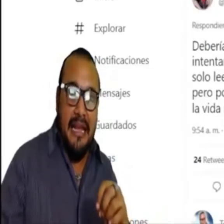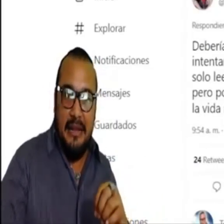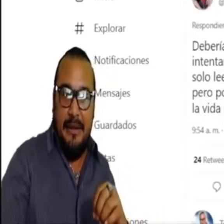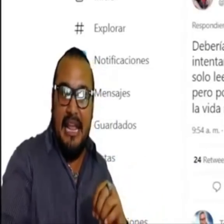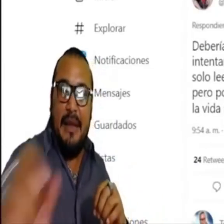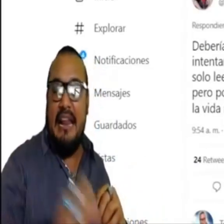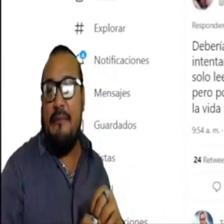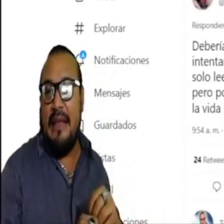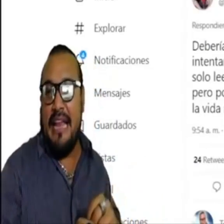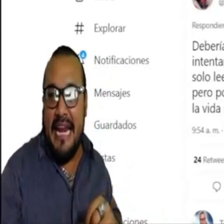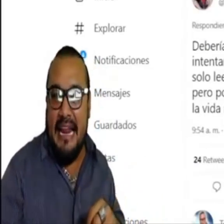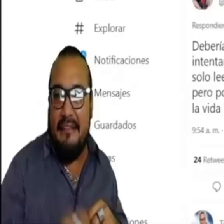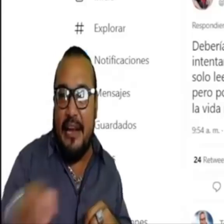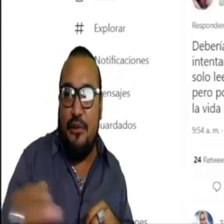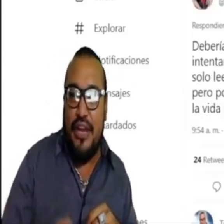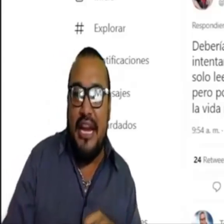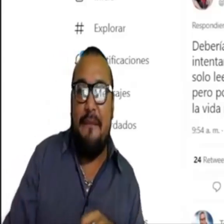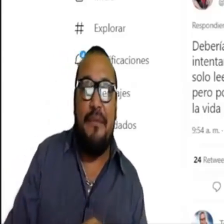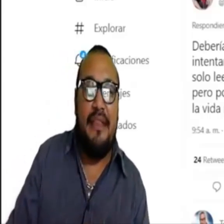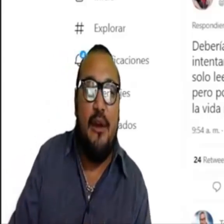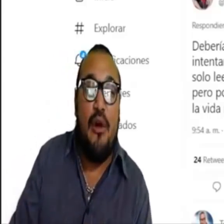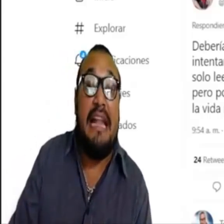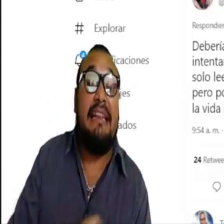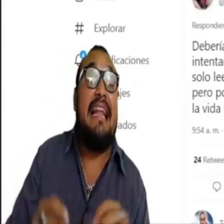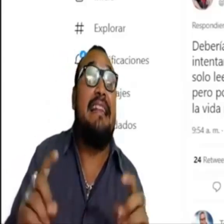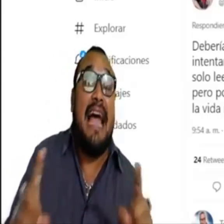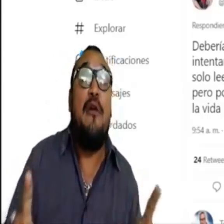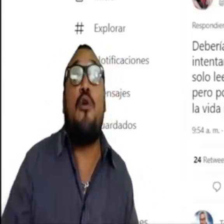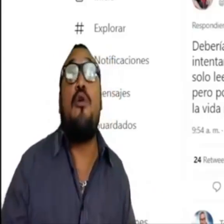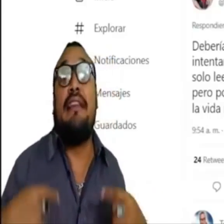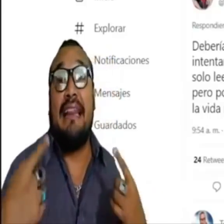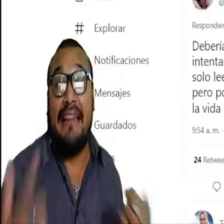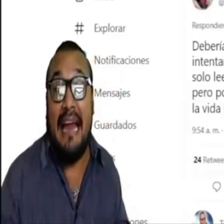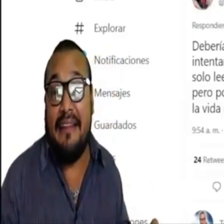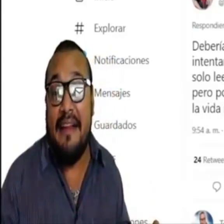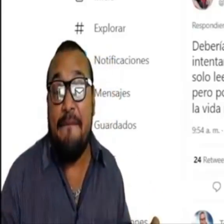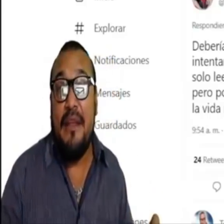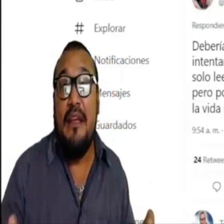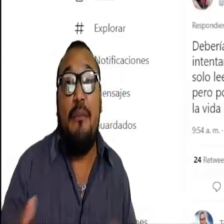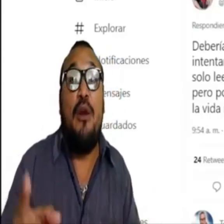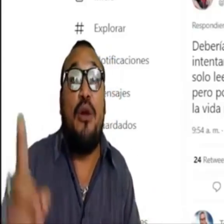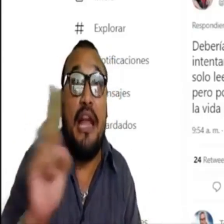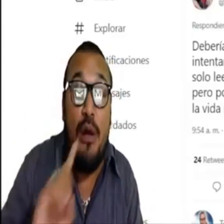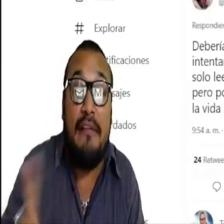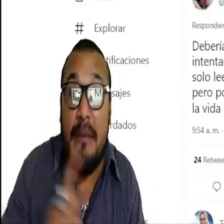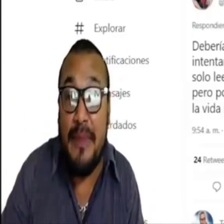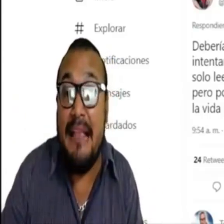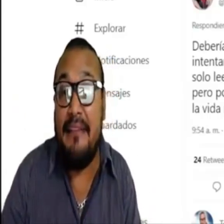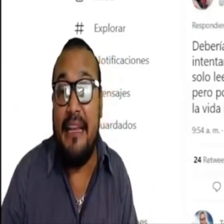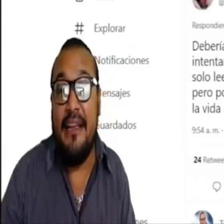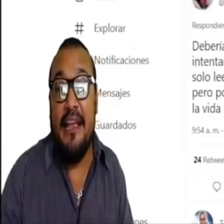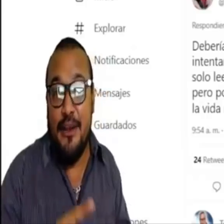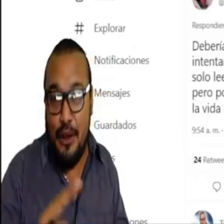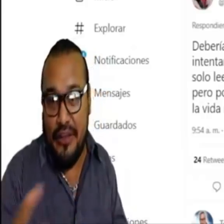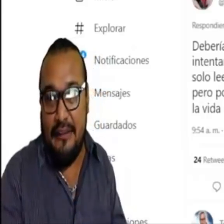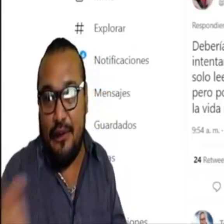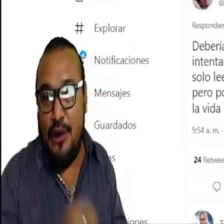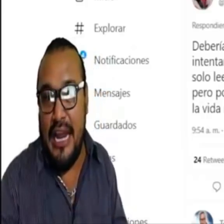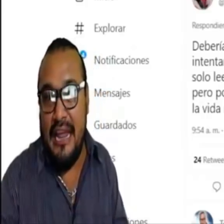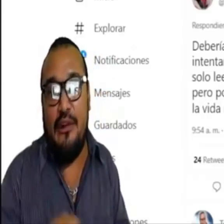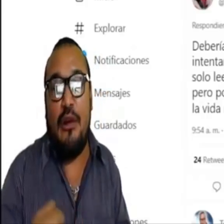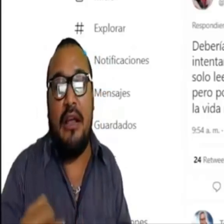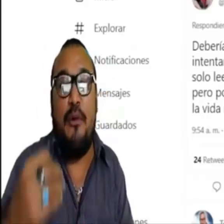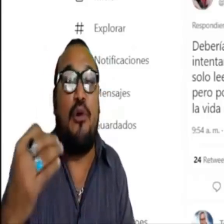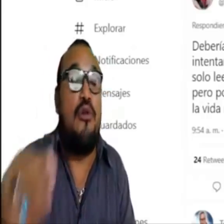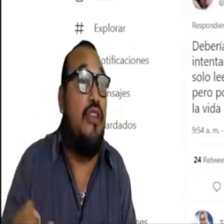deberías ver las mañaneras lucena dijo que intentaron contratarte pero que no aceptaste yo sé que